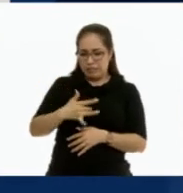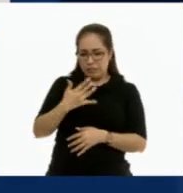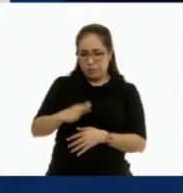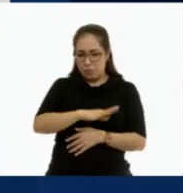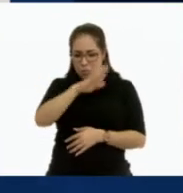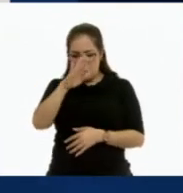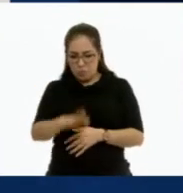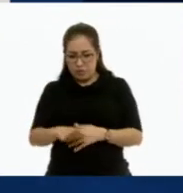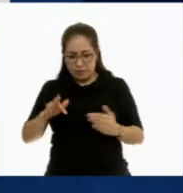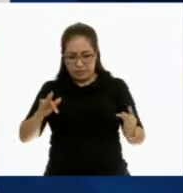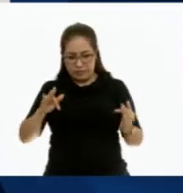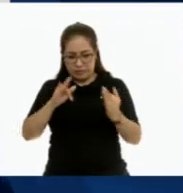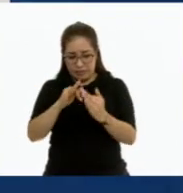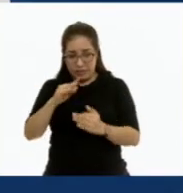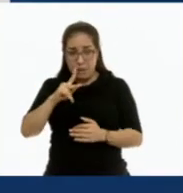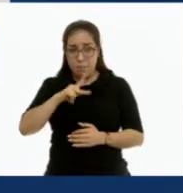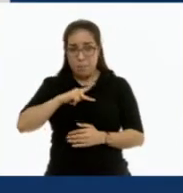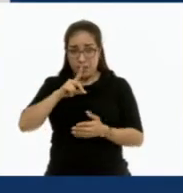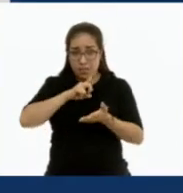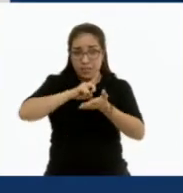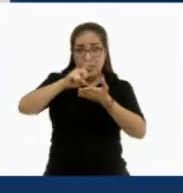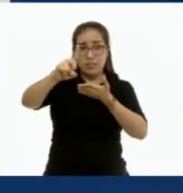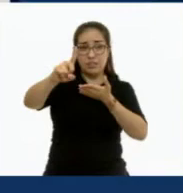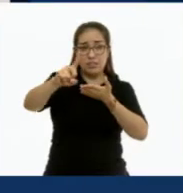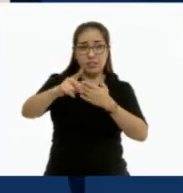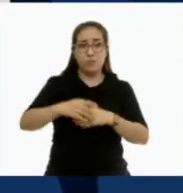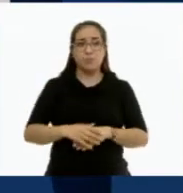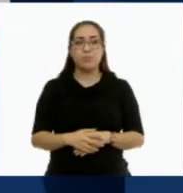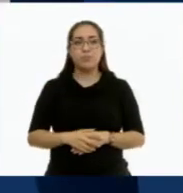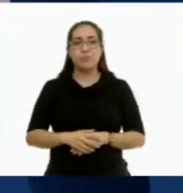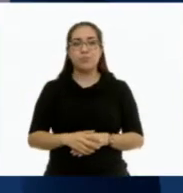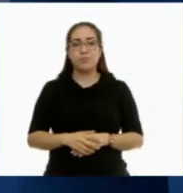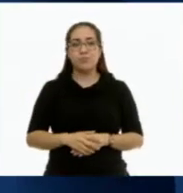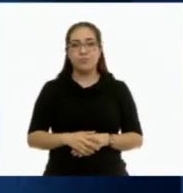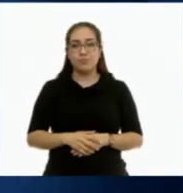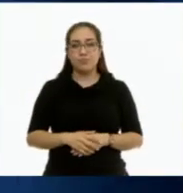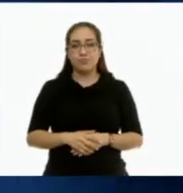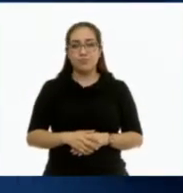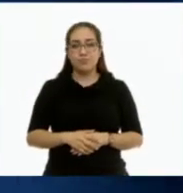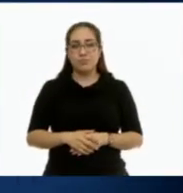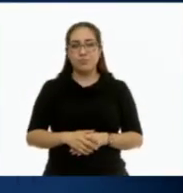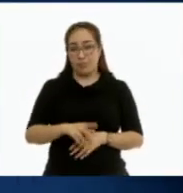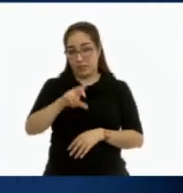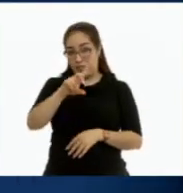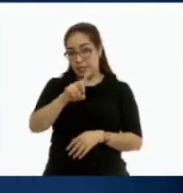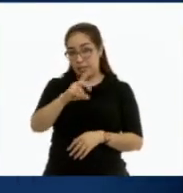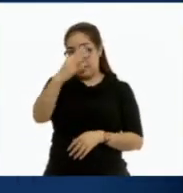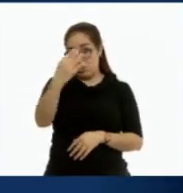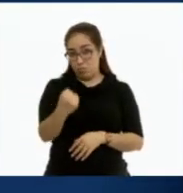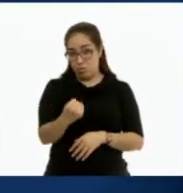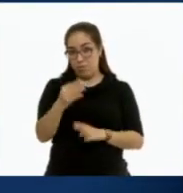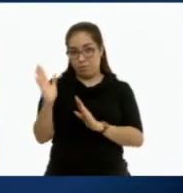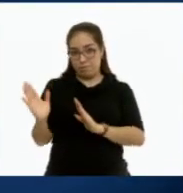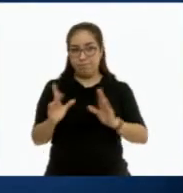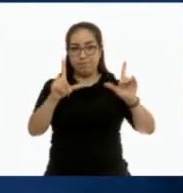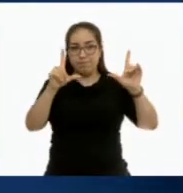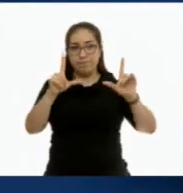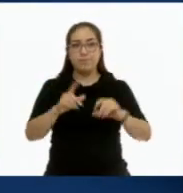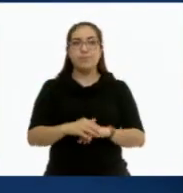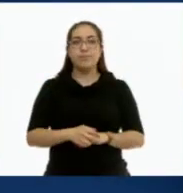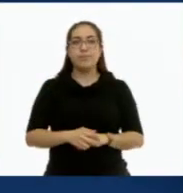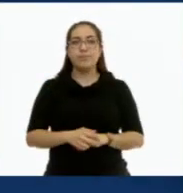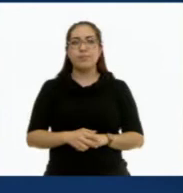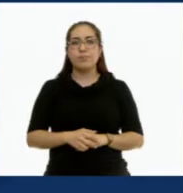en la calavera tu estirpe a hueso condenada? Estrofa 39.